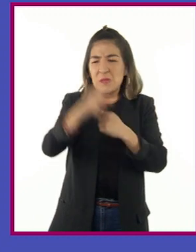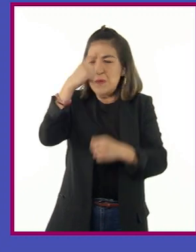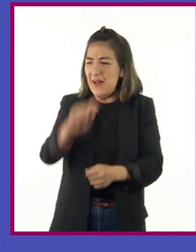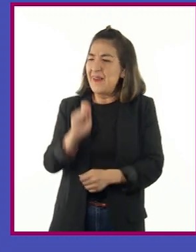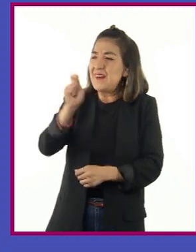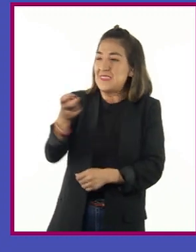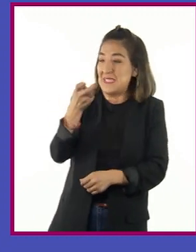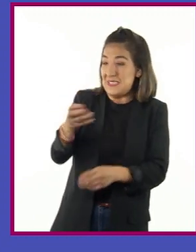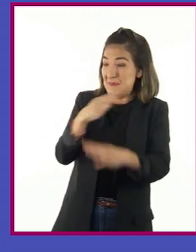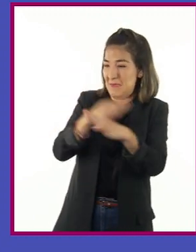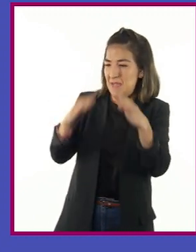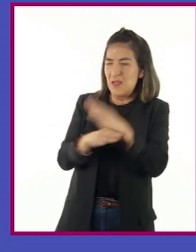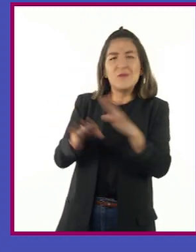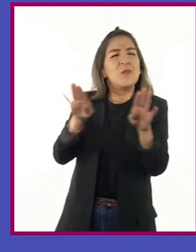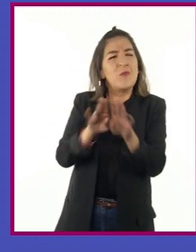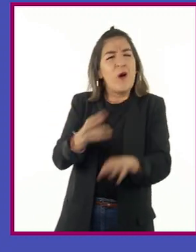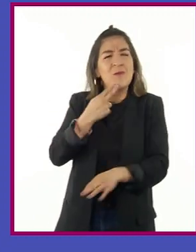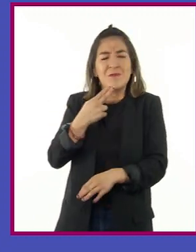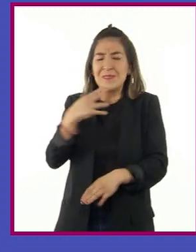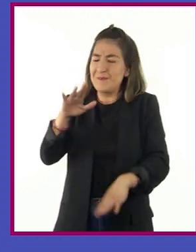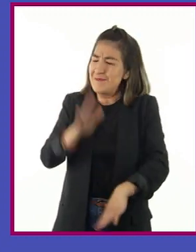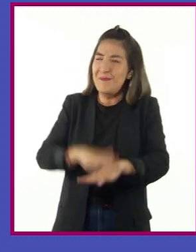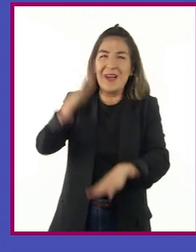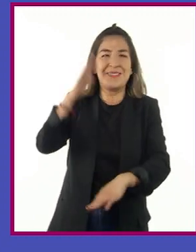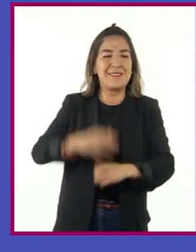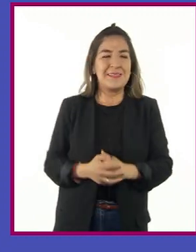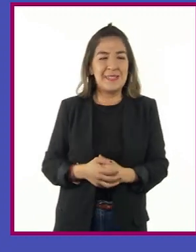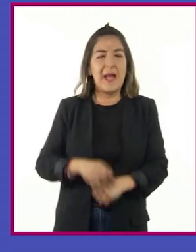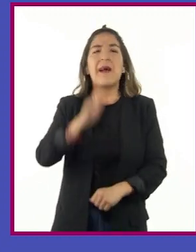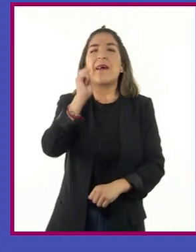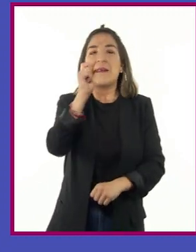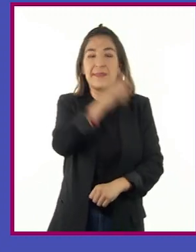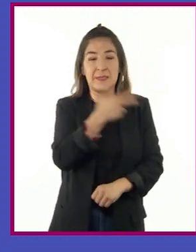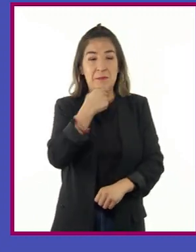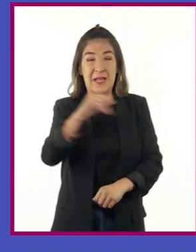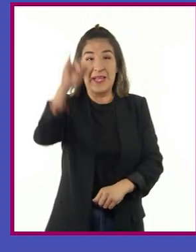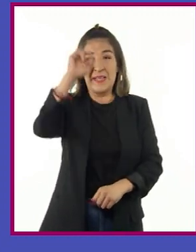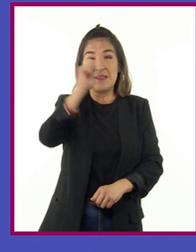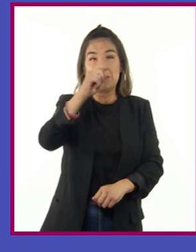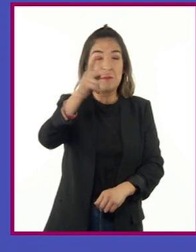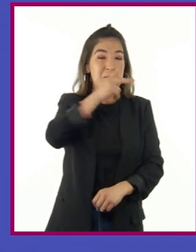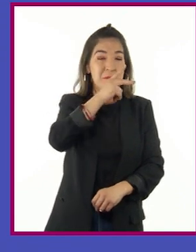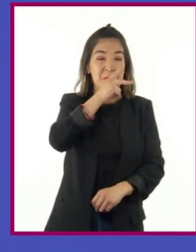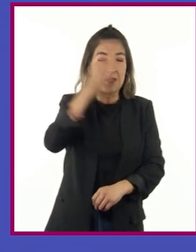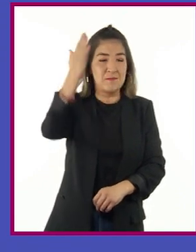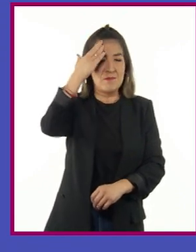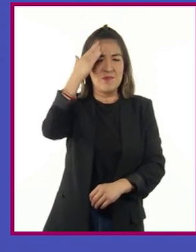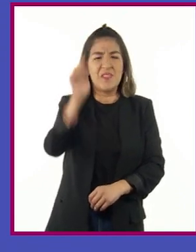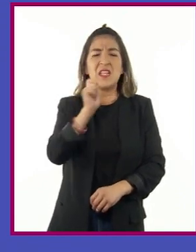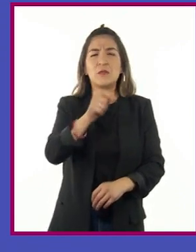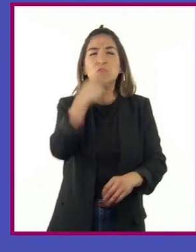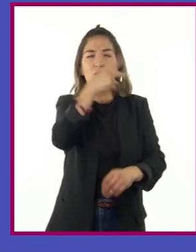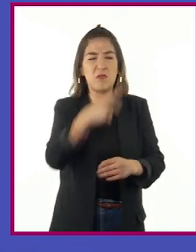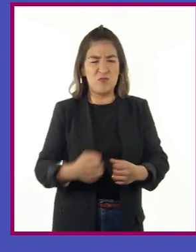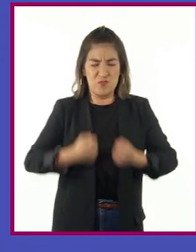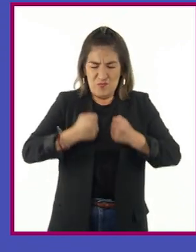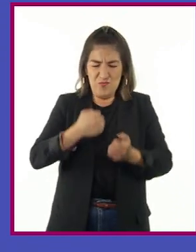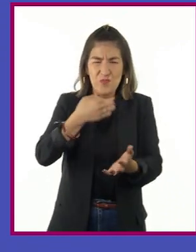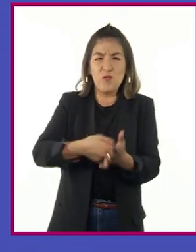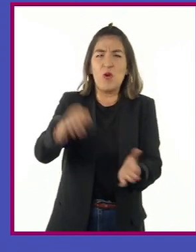ellas el máximo provecho. Del mayor Sabines aprendí lo que era la fortaleza y la